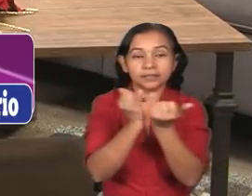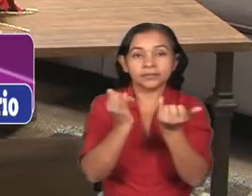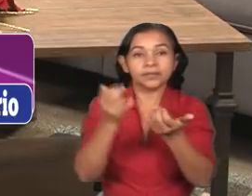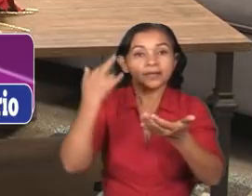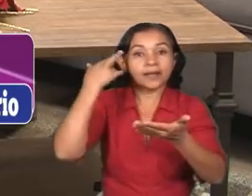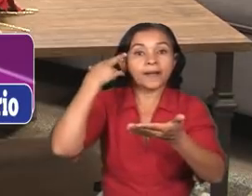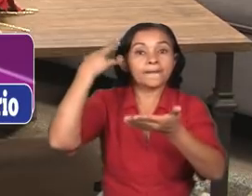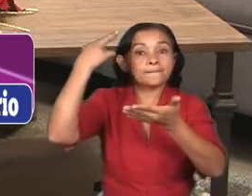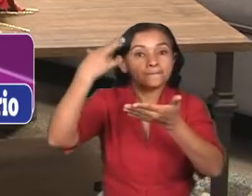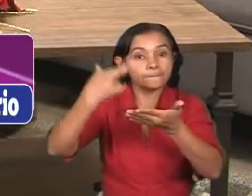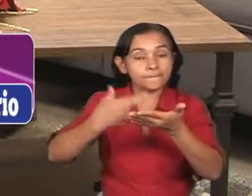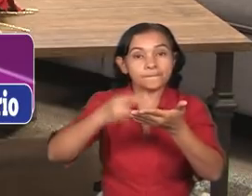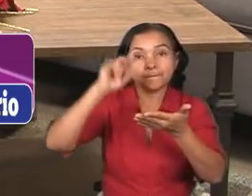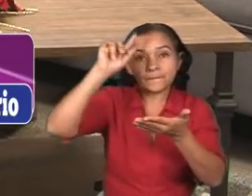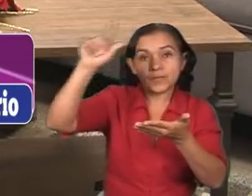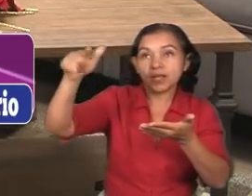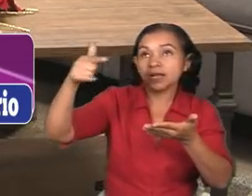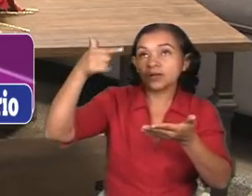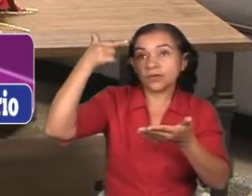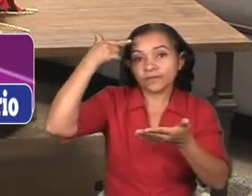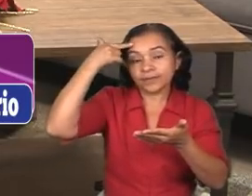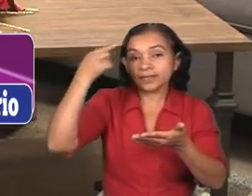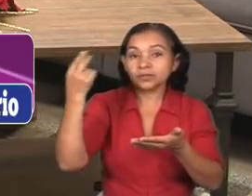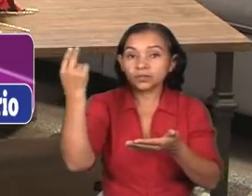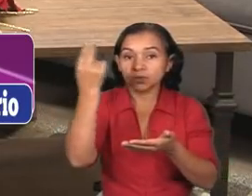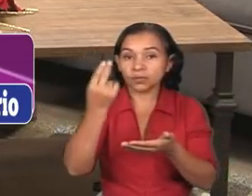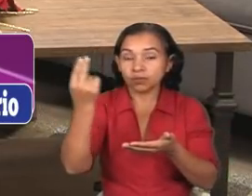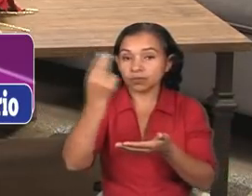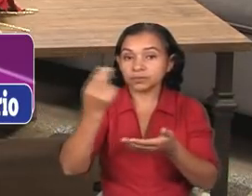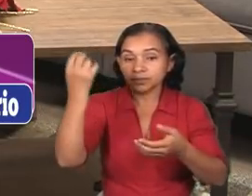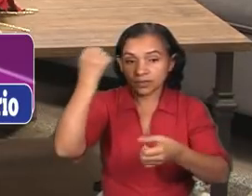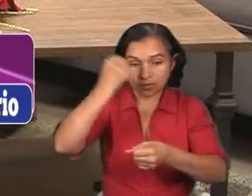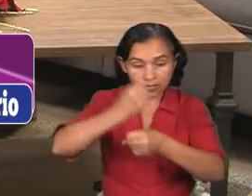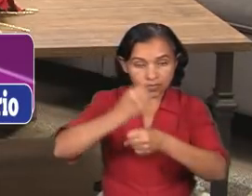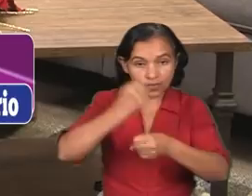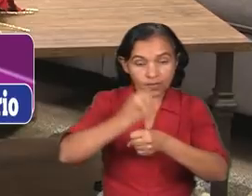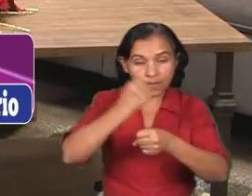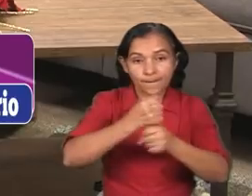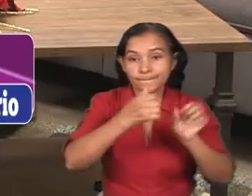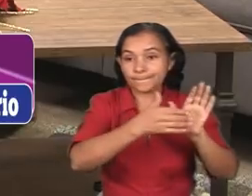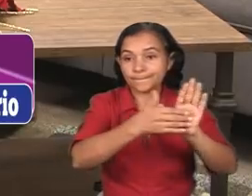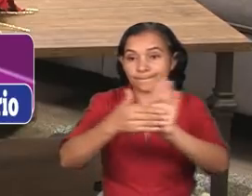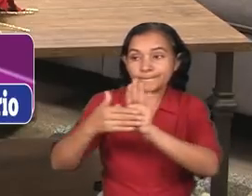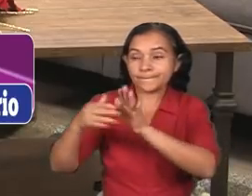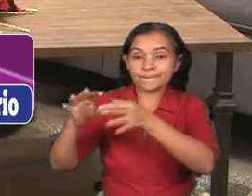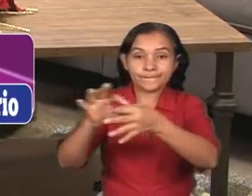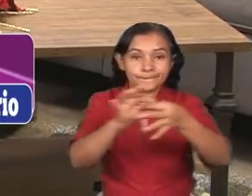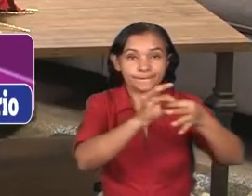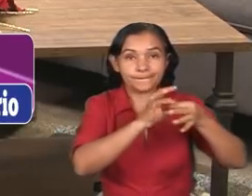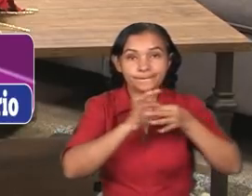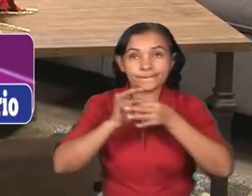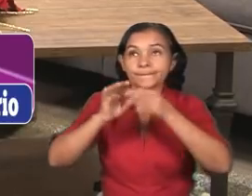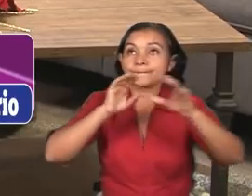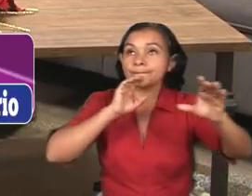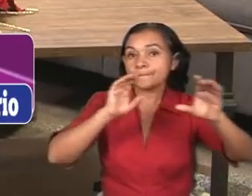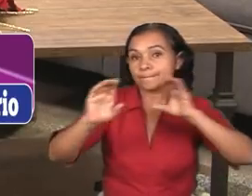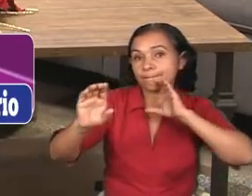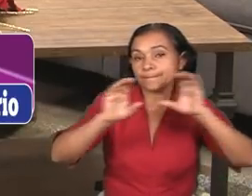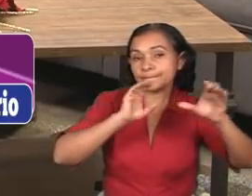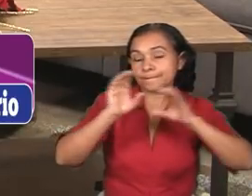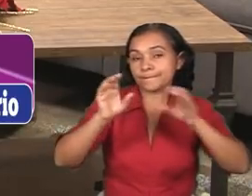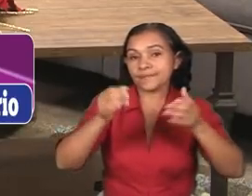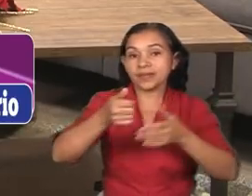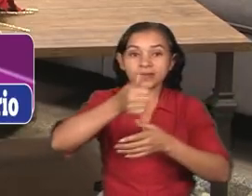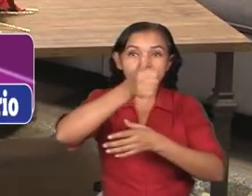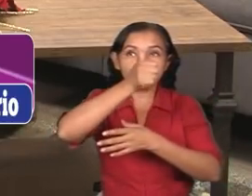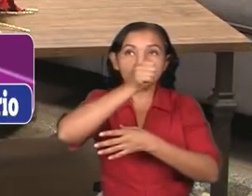Recordemos que también el gobierno implementa, ¿no?, un modelo de trabajo, es un modelo de trabajo, un modelo de alianzas, diálogo y consenso. En el caso del